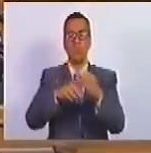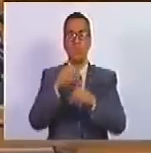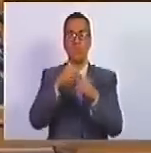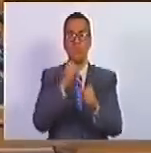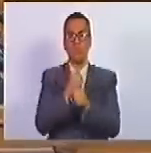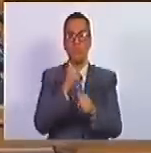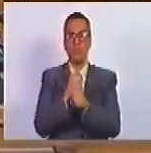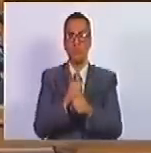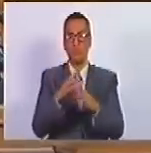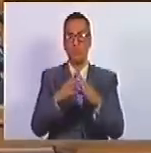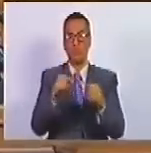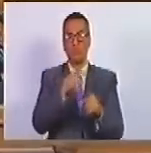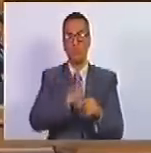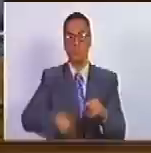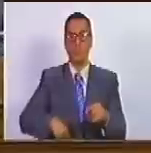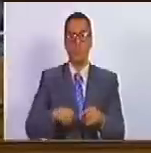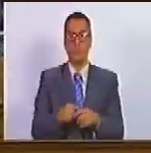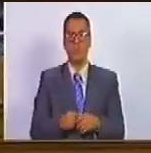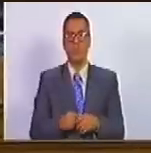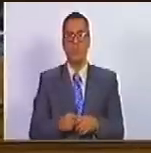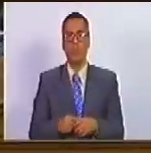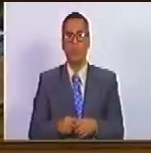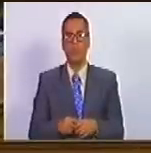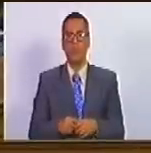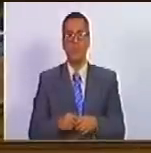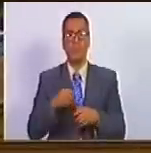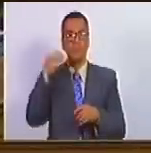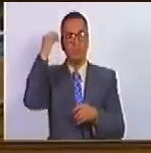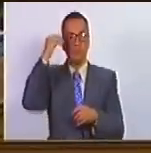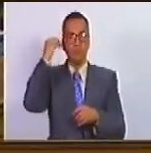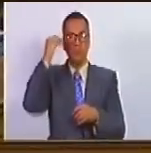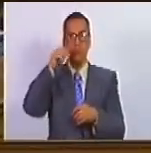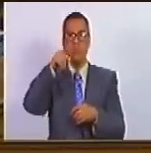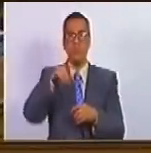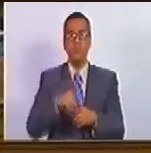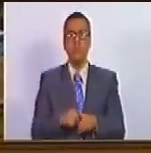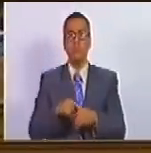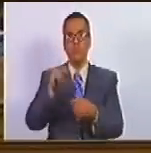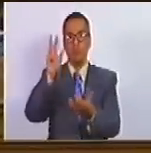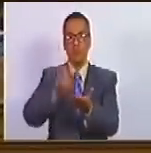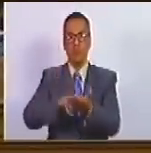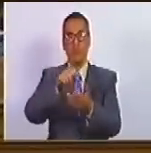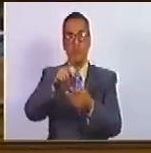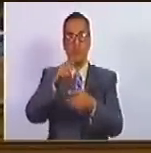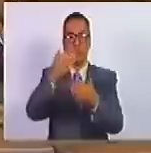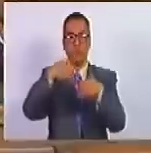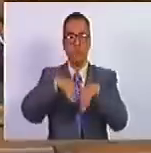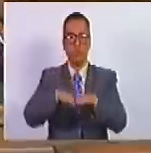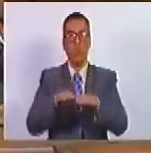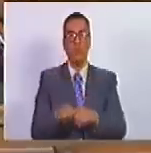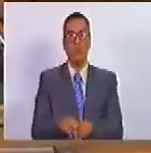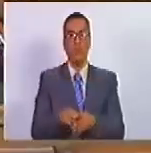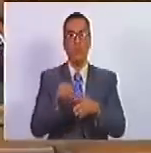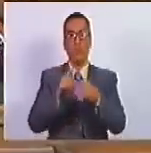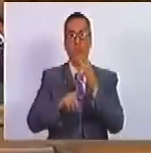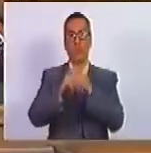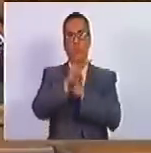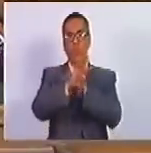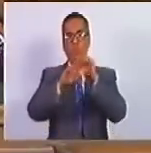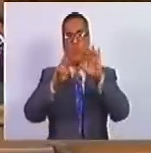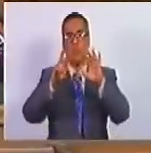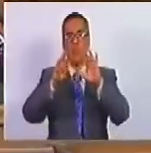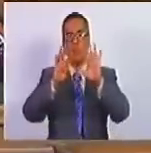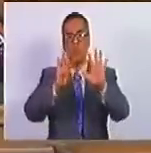de obras. Es todo, señor presidente. En consideración, aprobado. Siguiente. Nonagésimo primero.